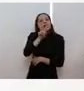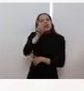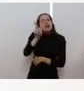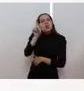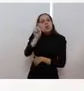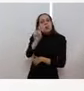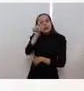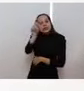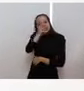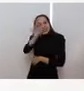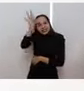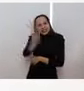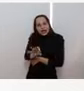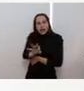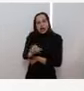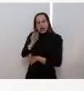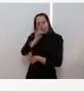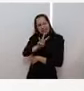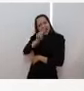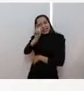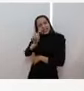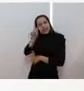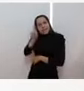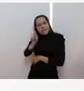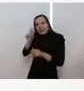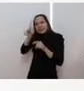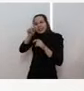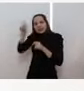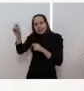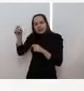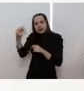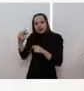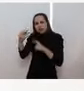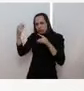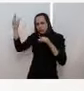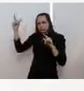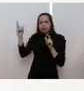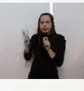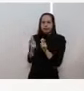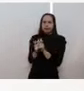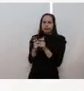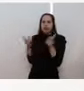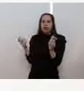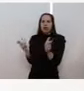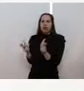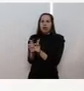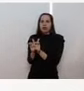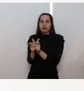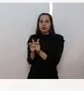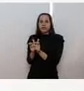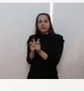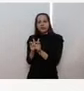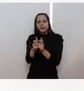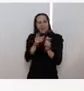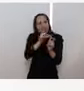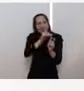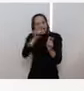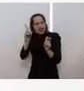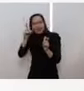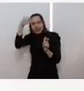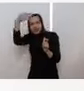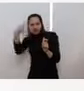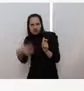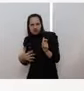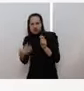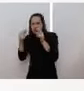hablando 37 mil 603 atención es menos que las que hicimos en el 2019 y al lado derecho ustedes van a ver los índices